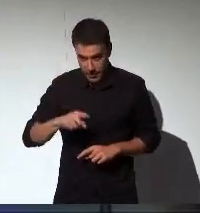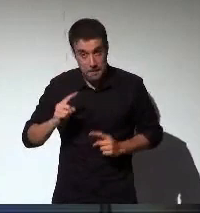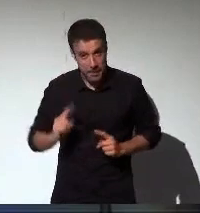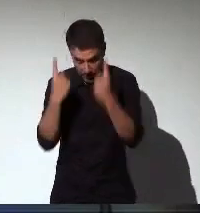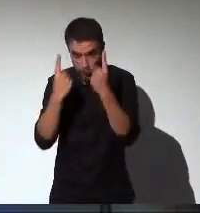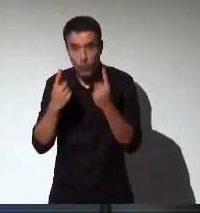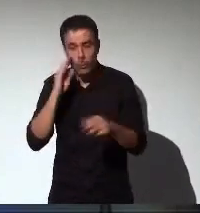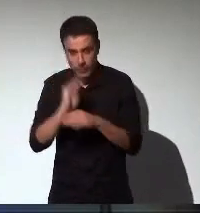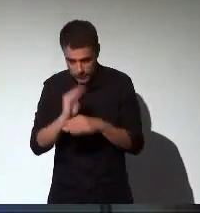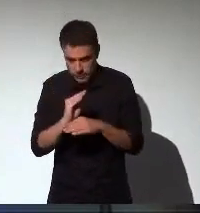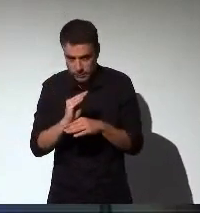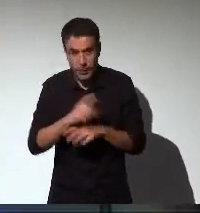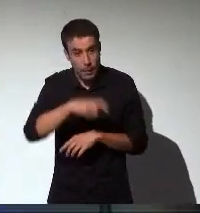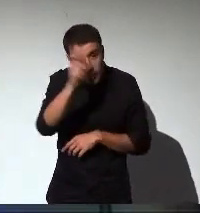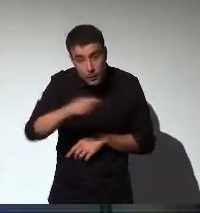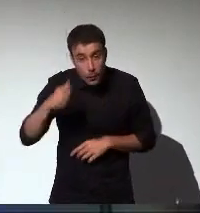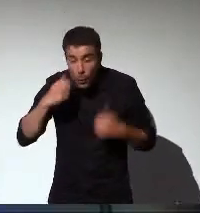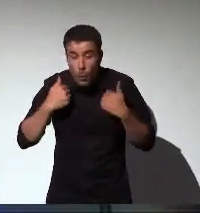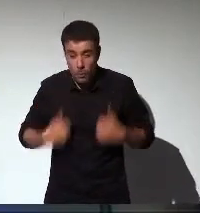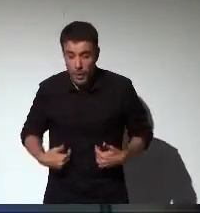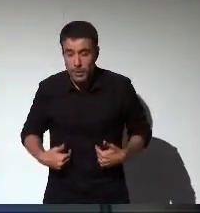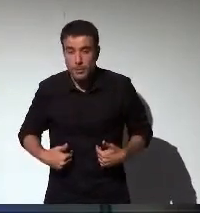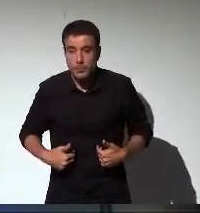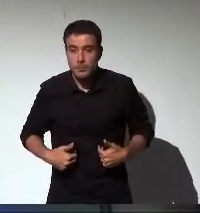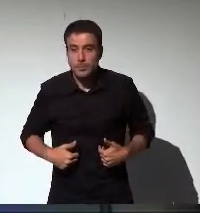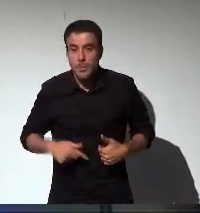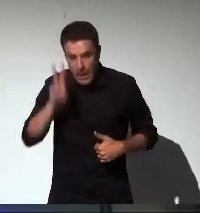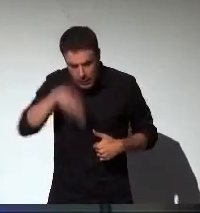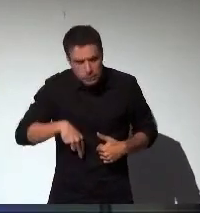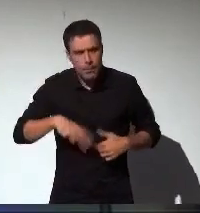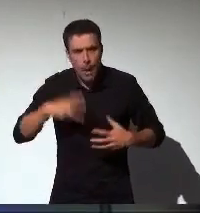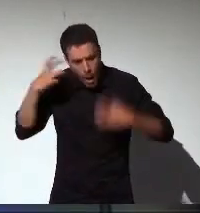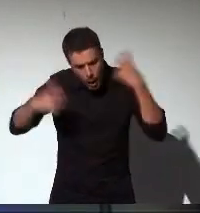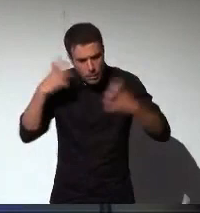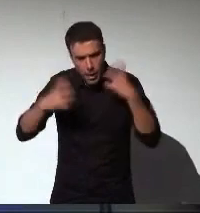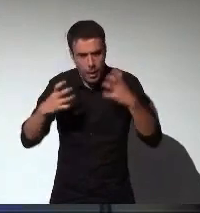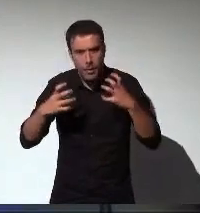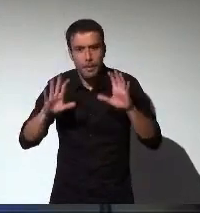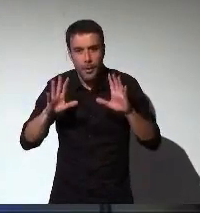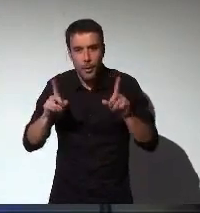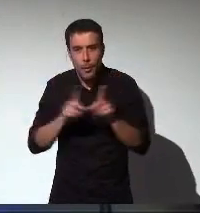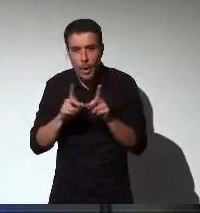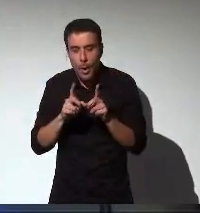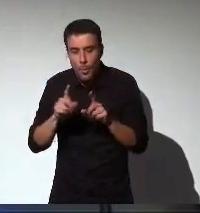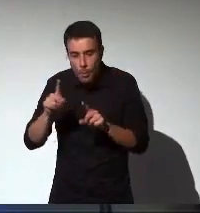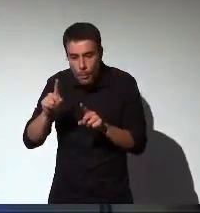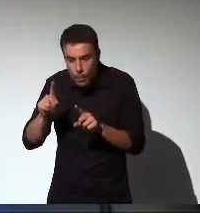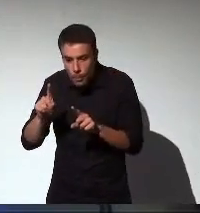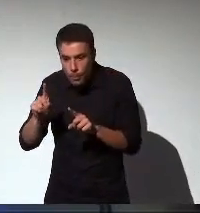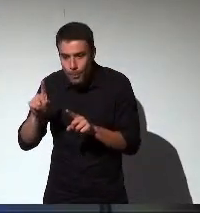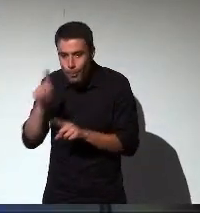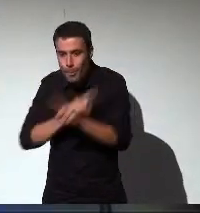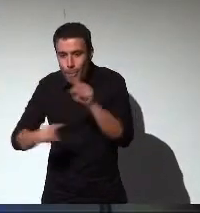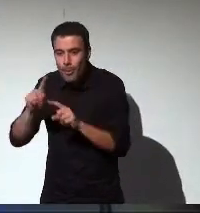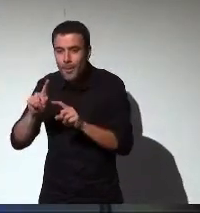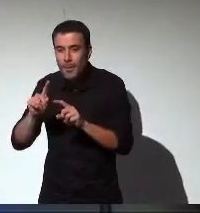El ser humano es un animal que no está programado para resolver problemas a